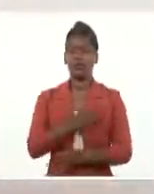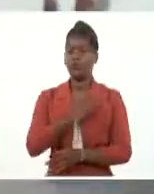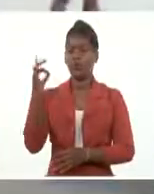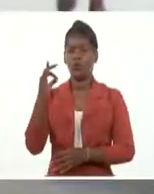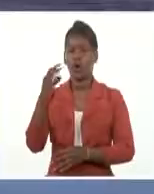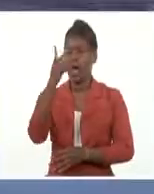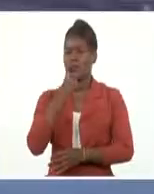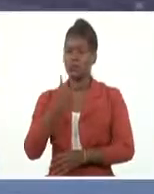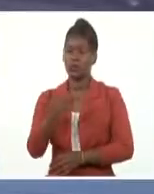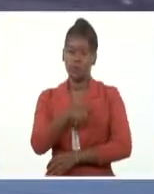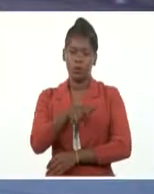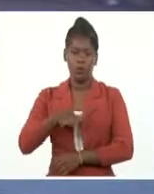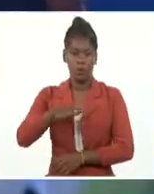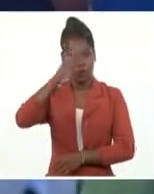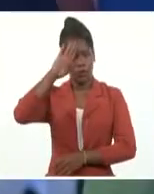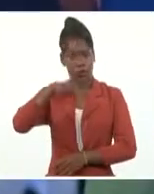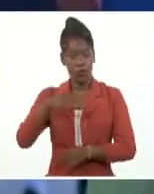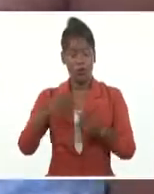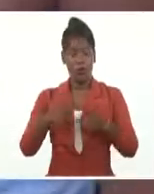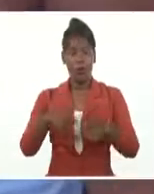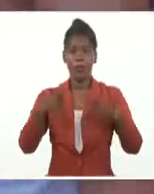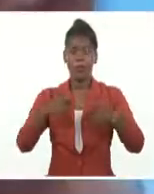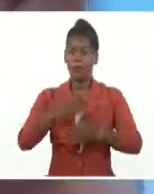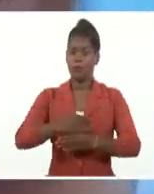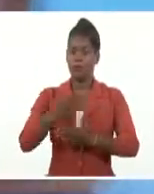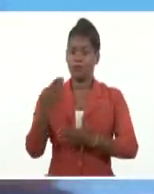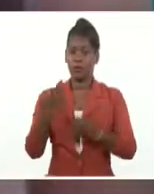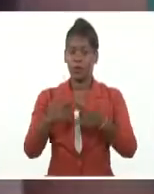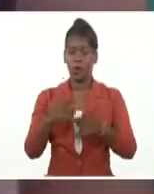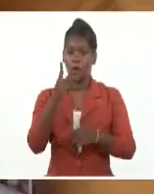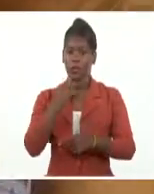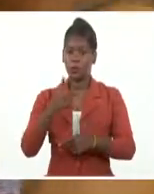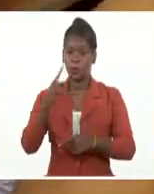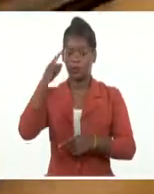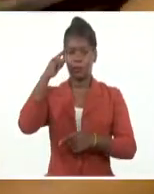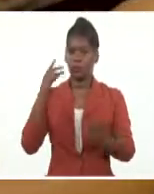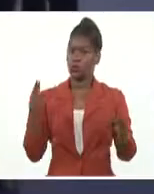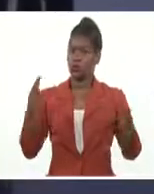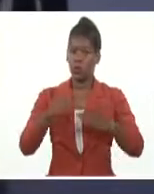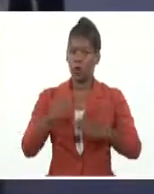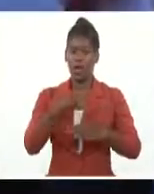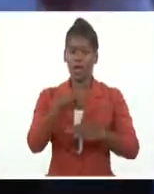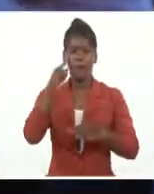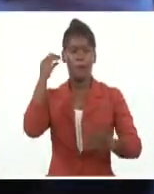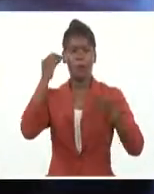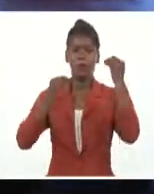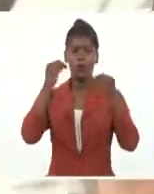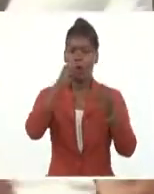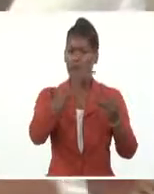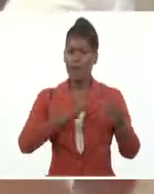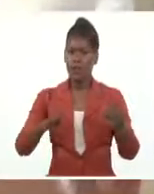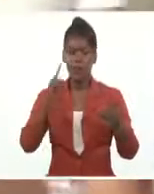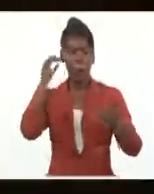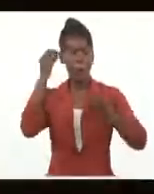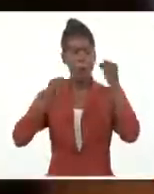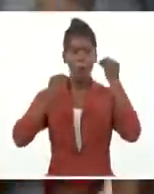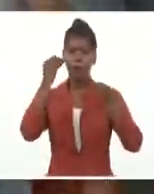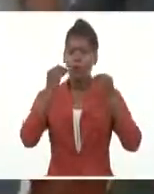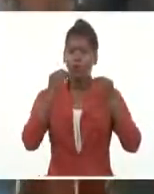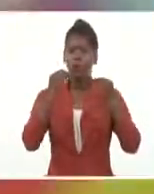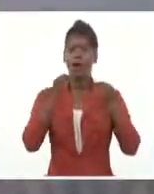el bloqueo a Cuba. Si les preocupara el bienestar de los niños, la calidad de vida de los ancianos, si verdaderamente desearan